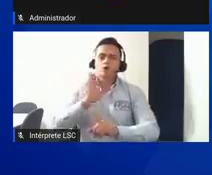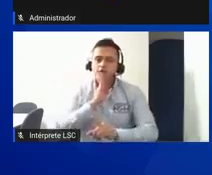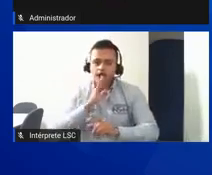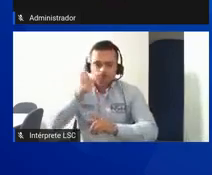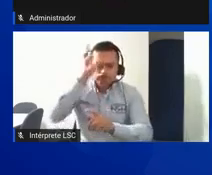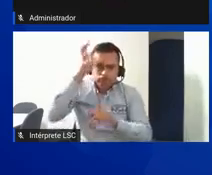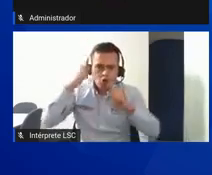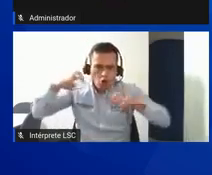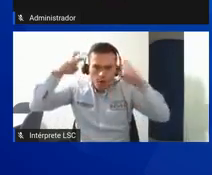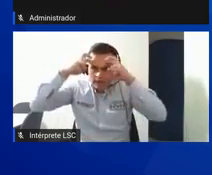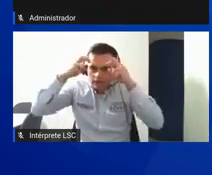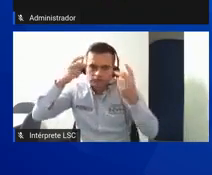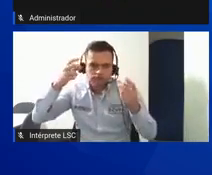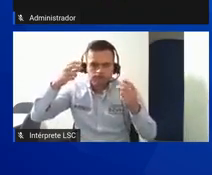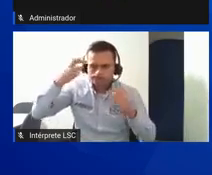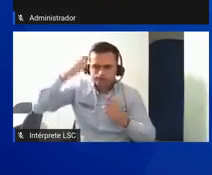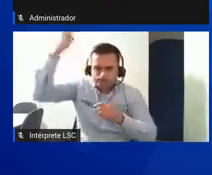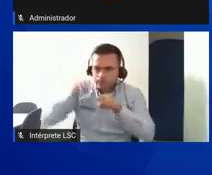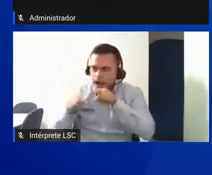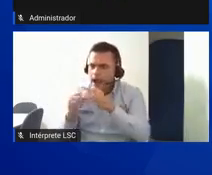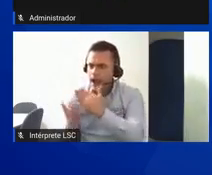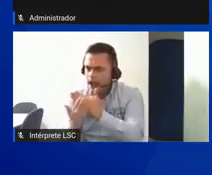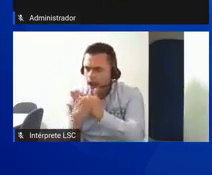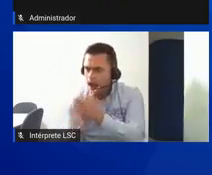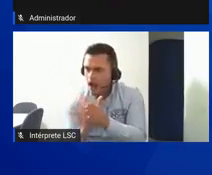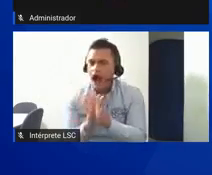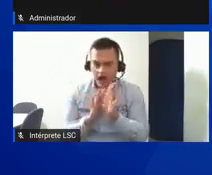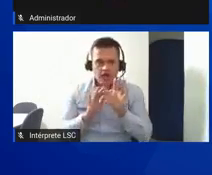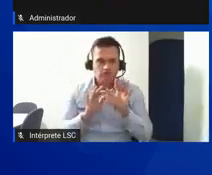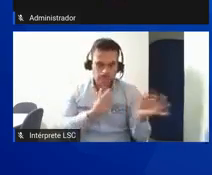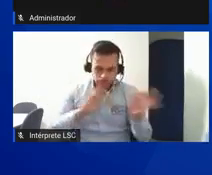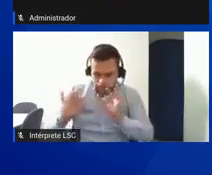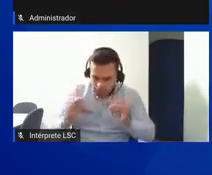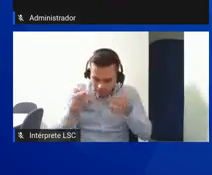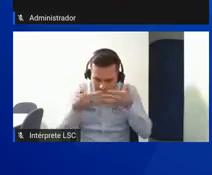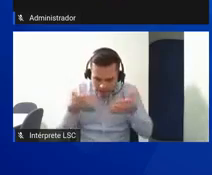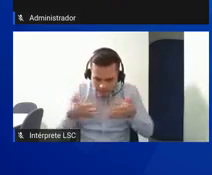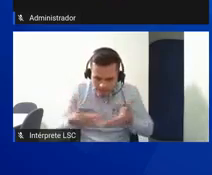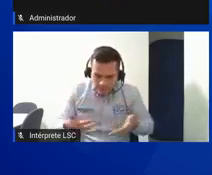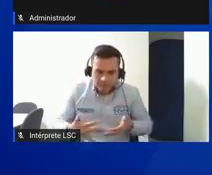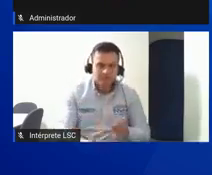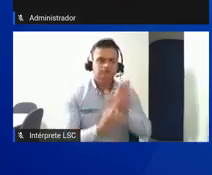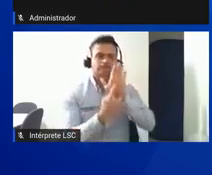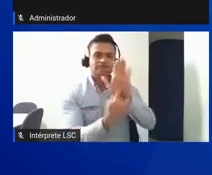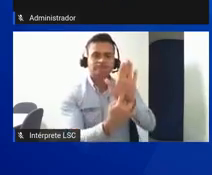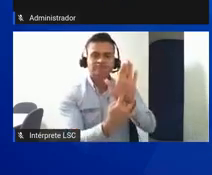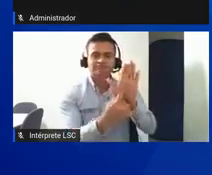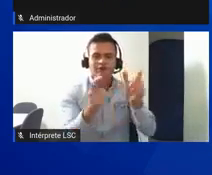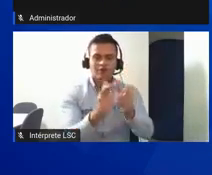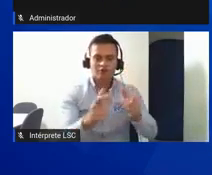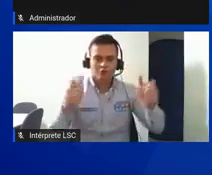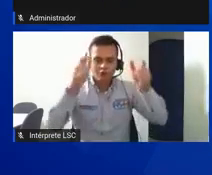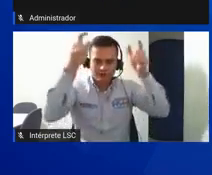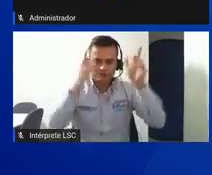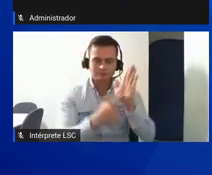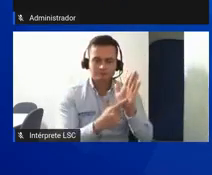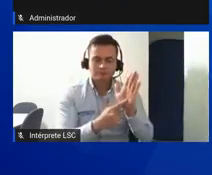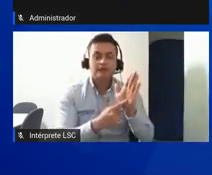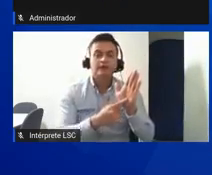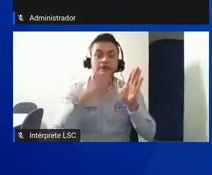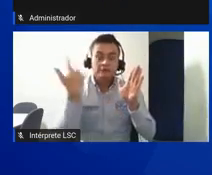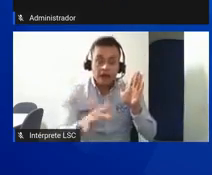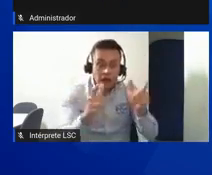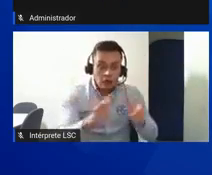a dar insumos para organizar los textos que se presentaron al Congreso. Y después de presentado